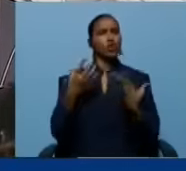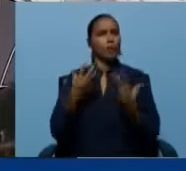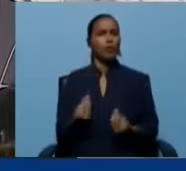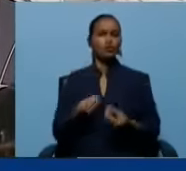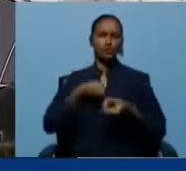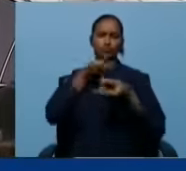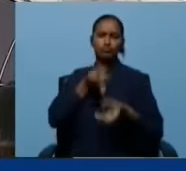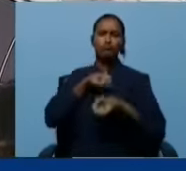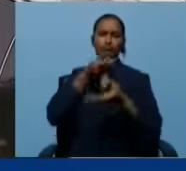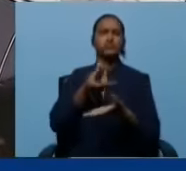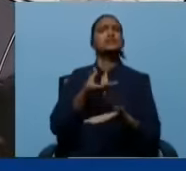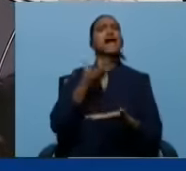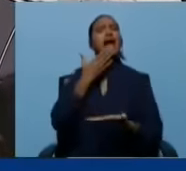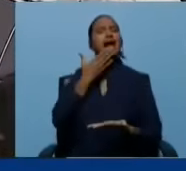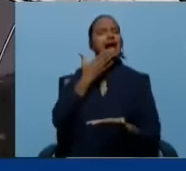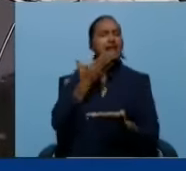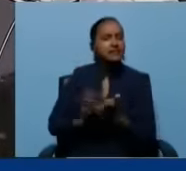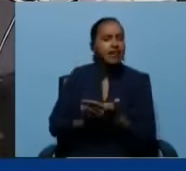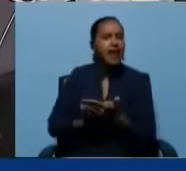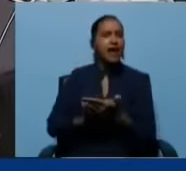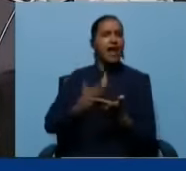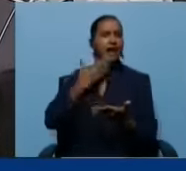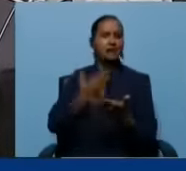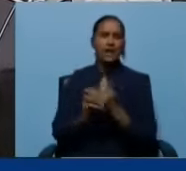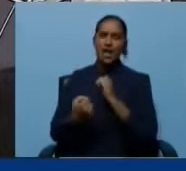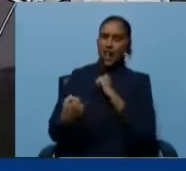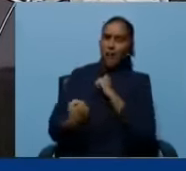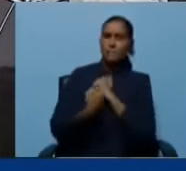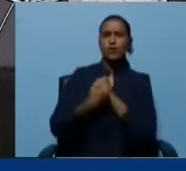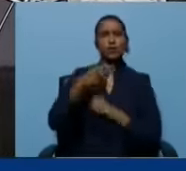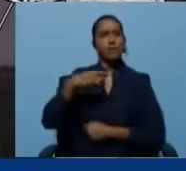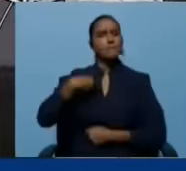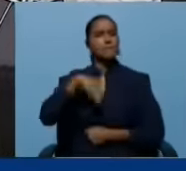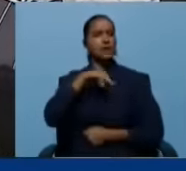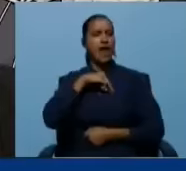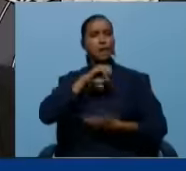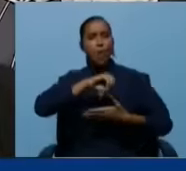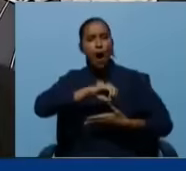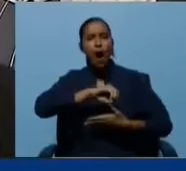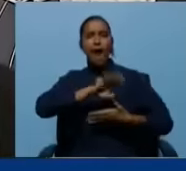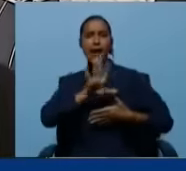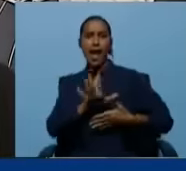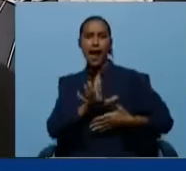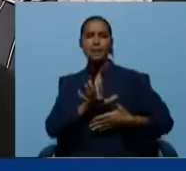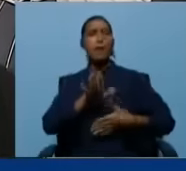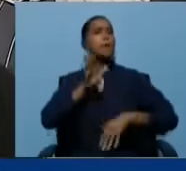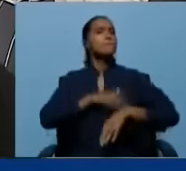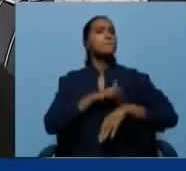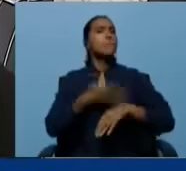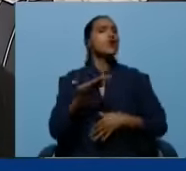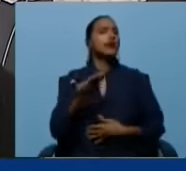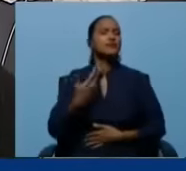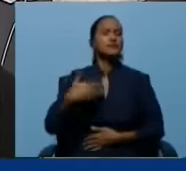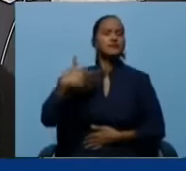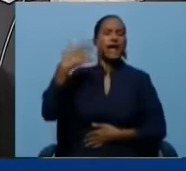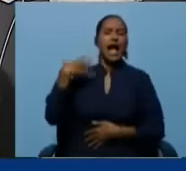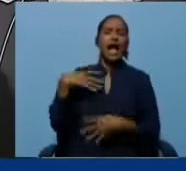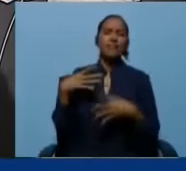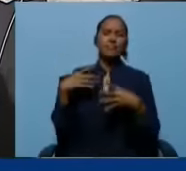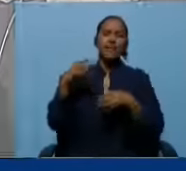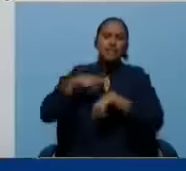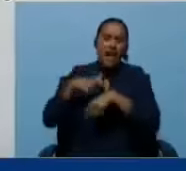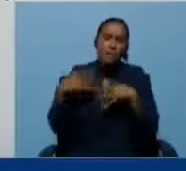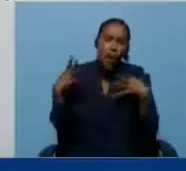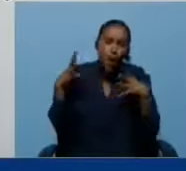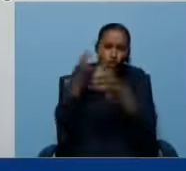el apoyo a los países, hermanos miembros del ALBA, que en los momentos más oscuros en que las fuerzas imperialistas